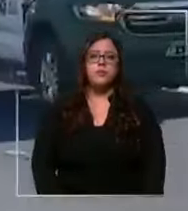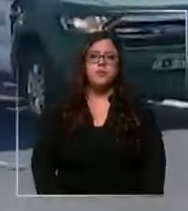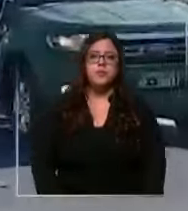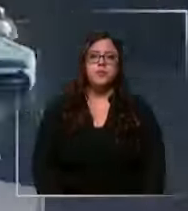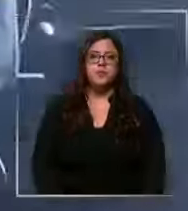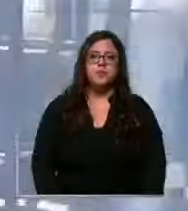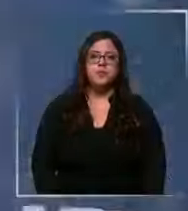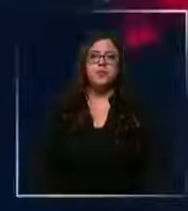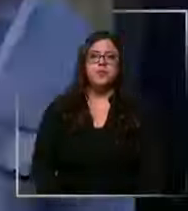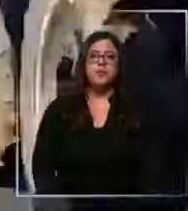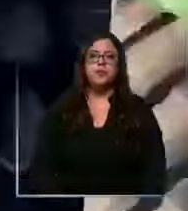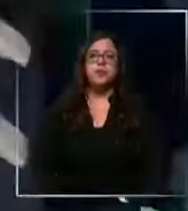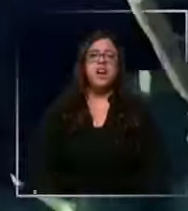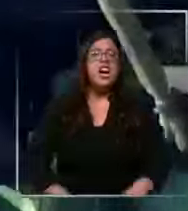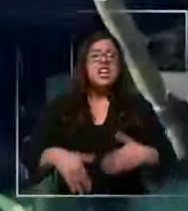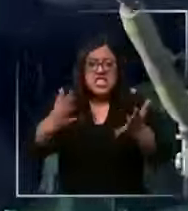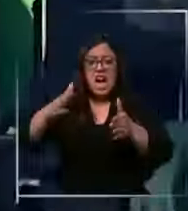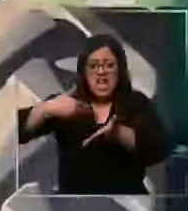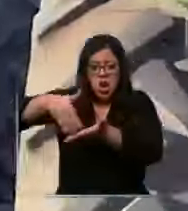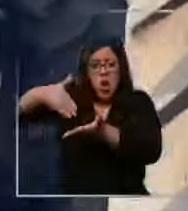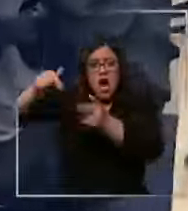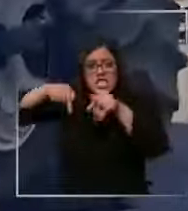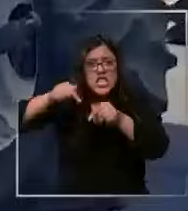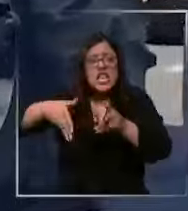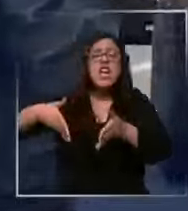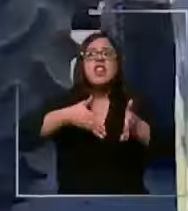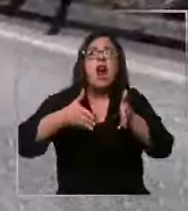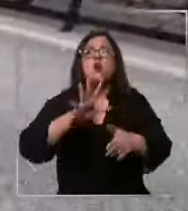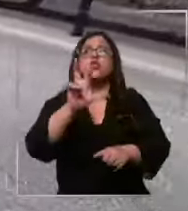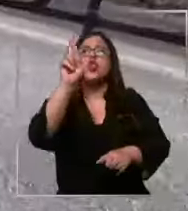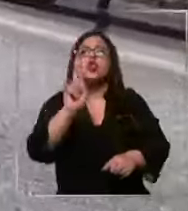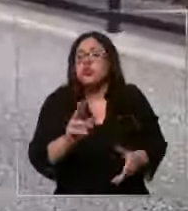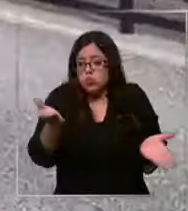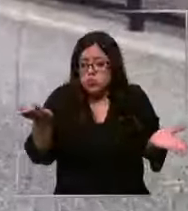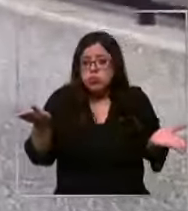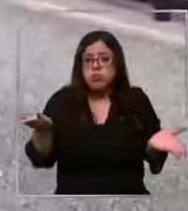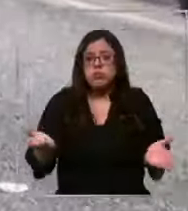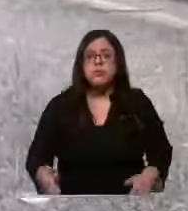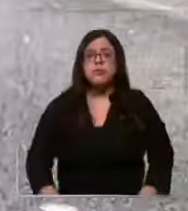¡Que nos saquen de la 5 Sur! A ver, ¡que nos saquen!